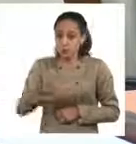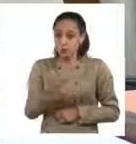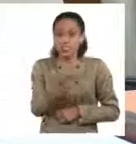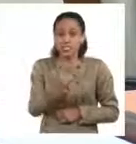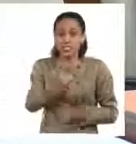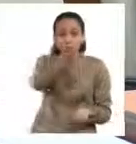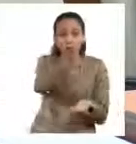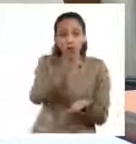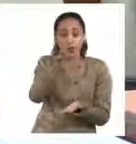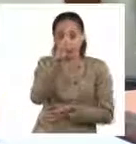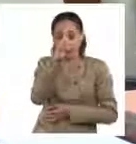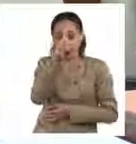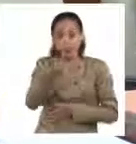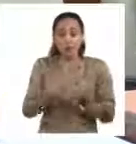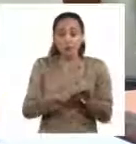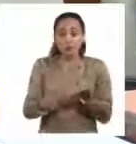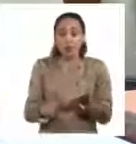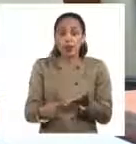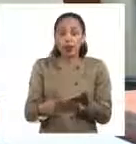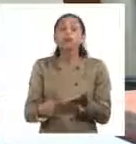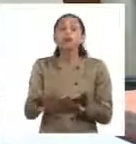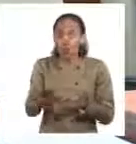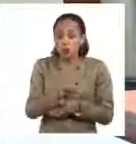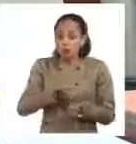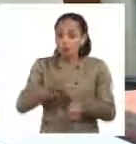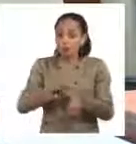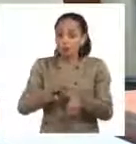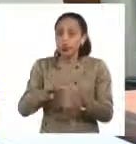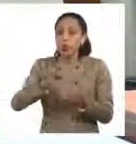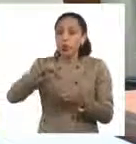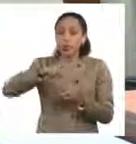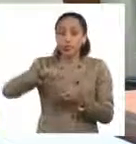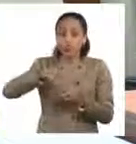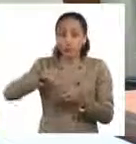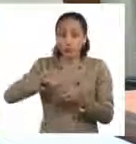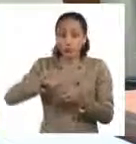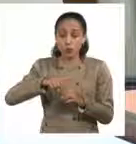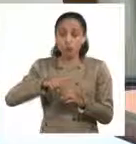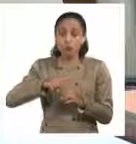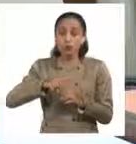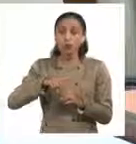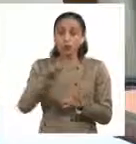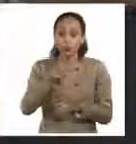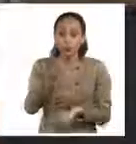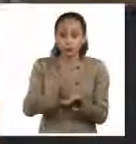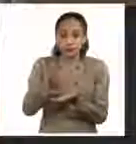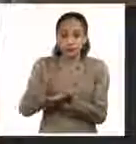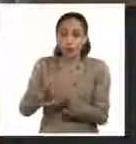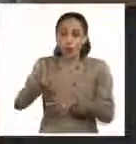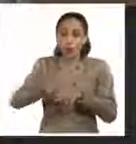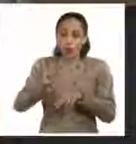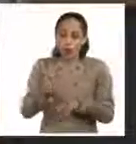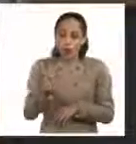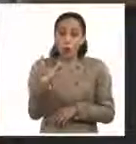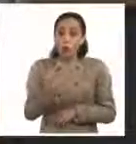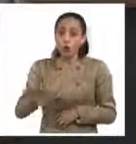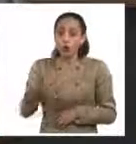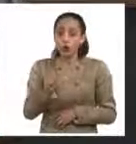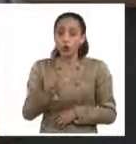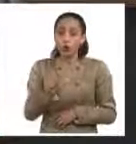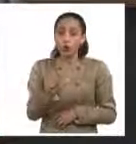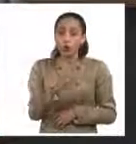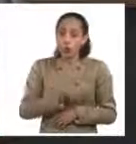salud. La actual semana abrió transmisión Guantánamo en el municipio cabecera y aquí en los municipios Puerto y Hermano Nori. El primer ministro Manuel